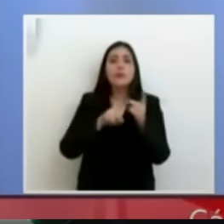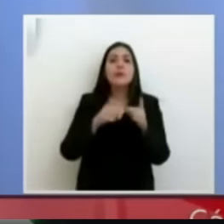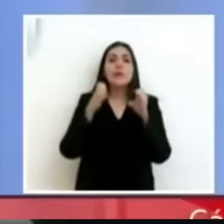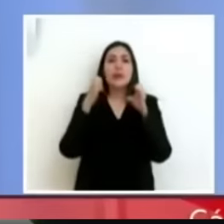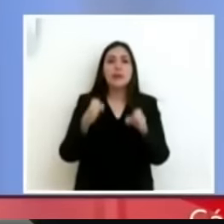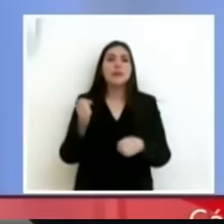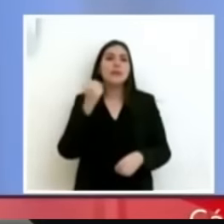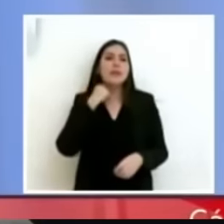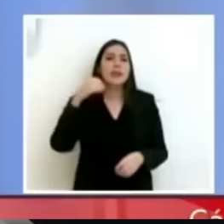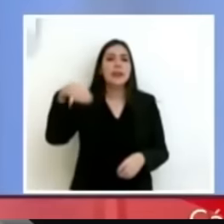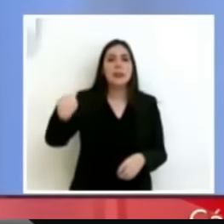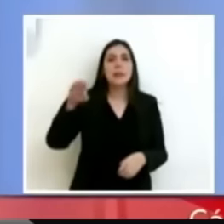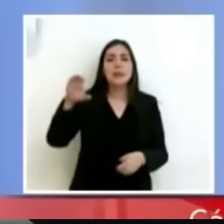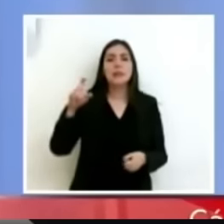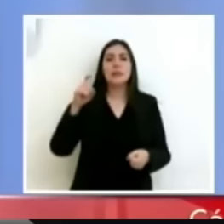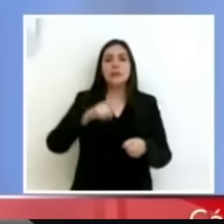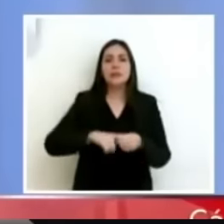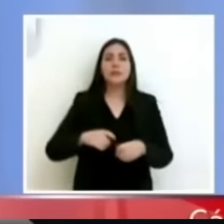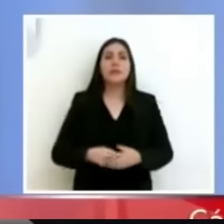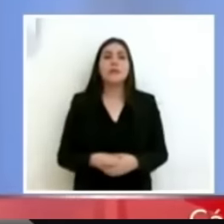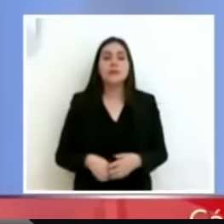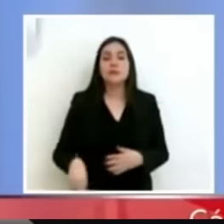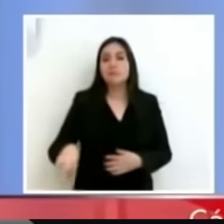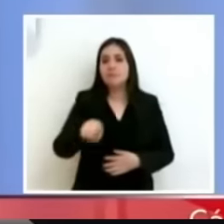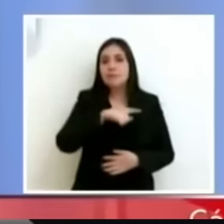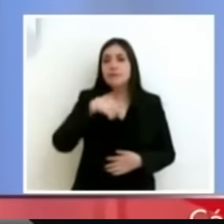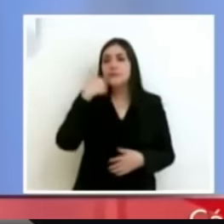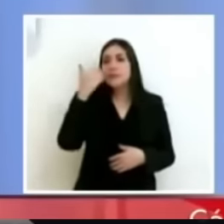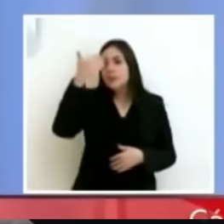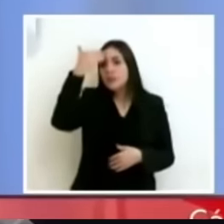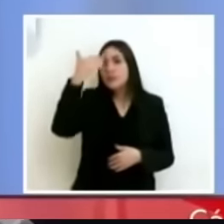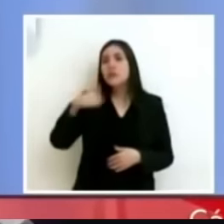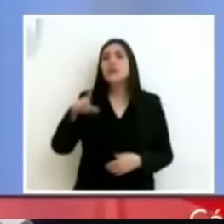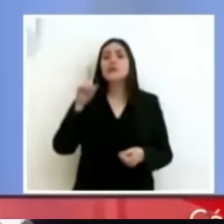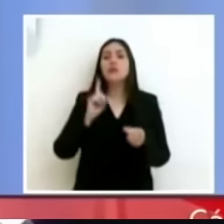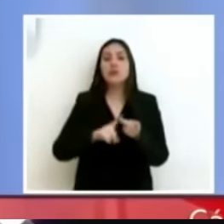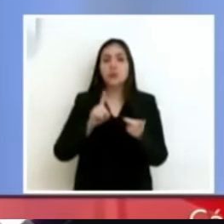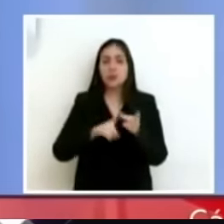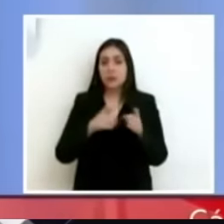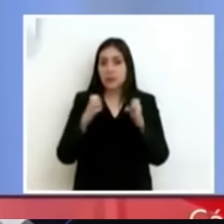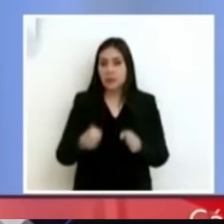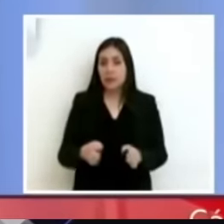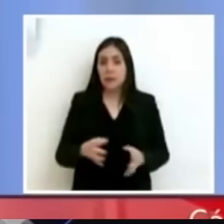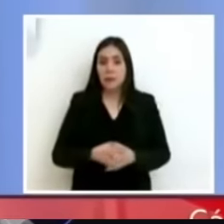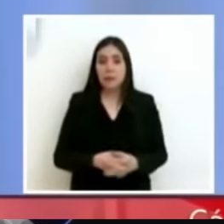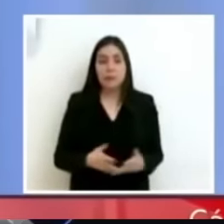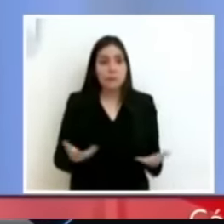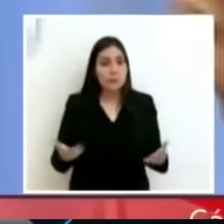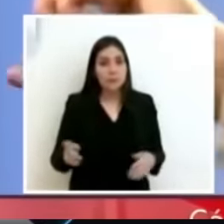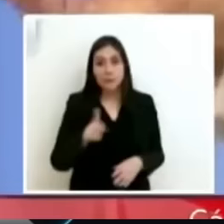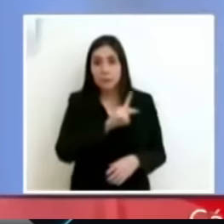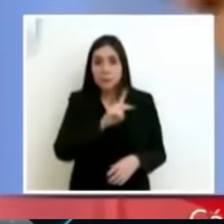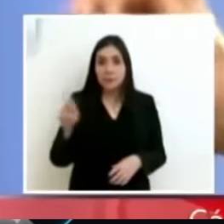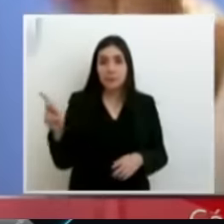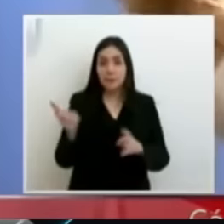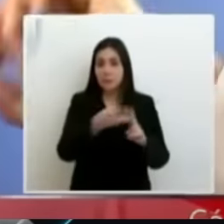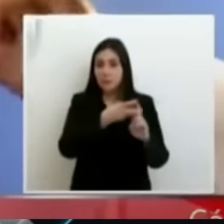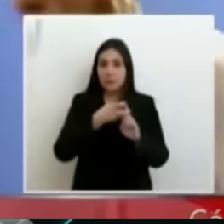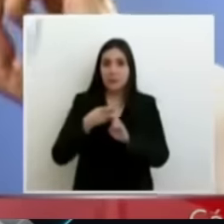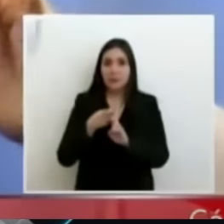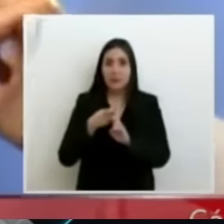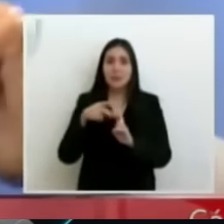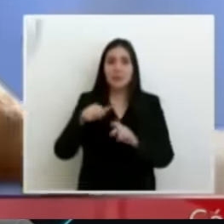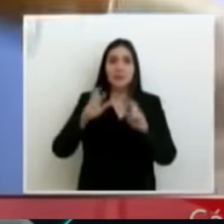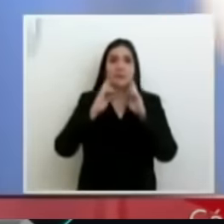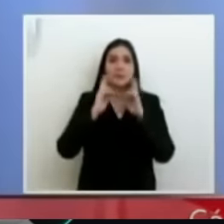Movimiento Ciudadano? Queremos saber dónde está. Lo tienen secuestrado y la sesión no